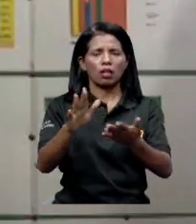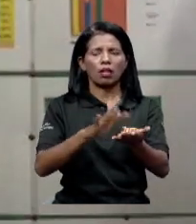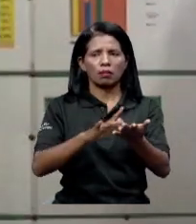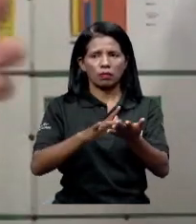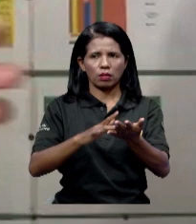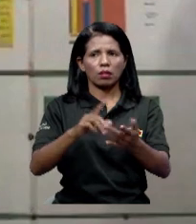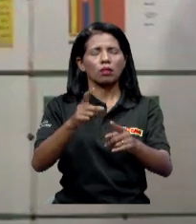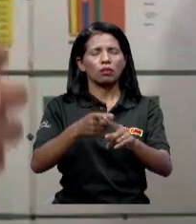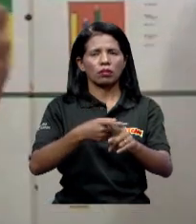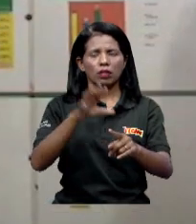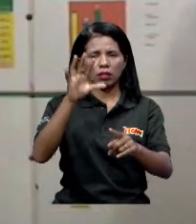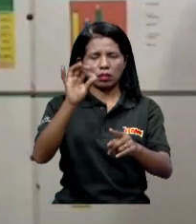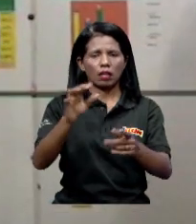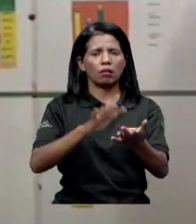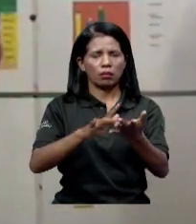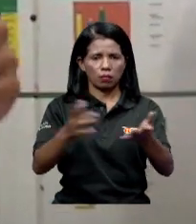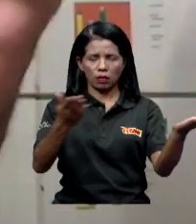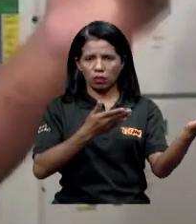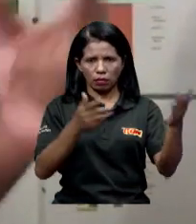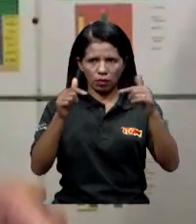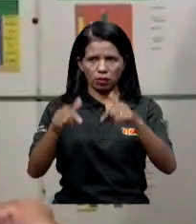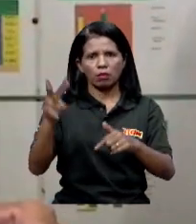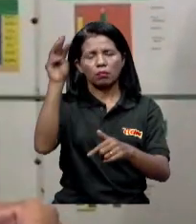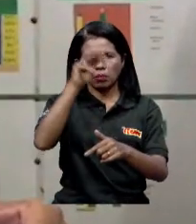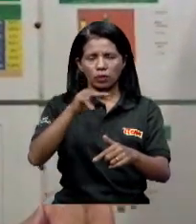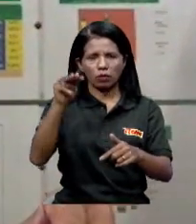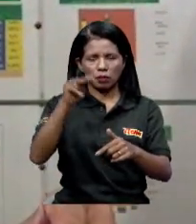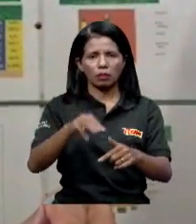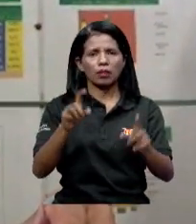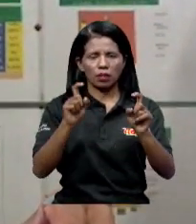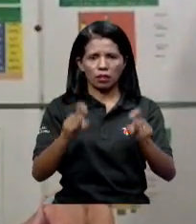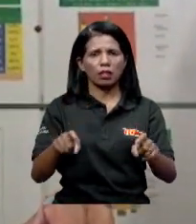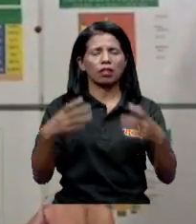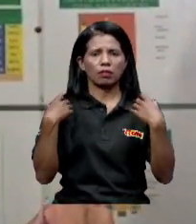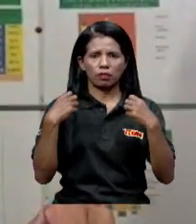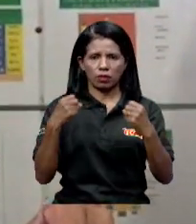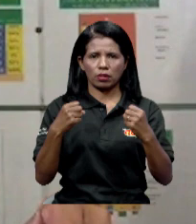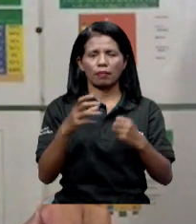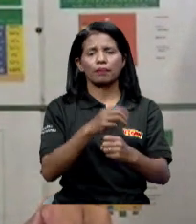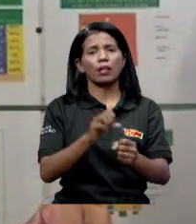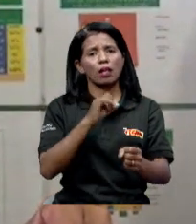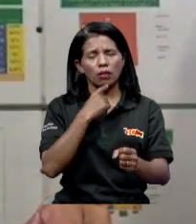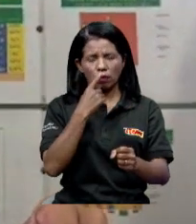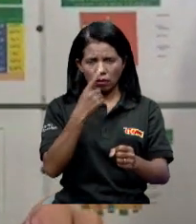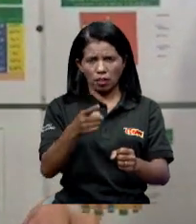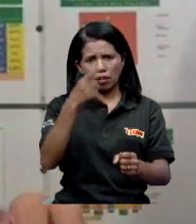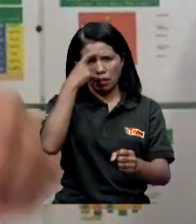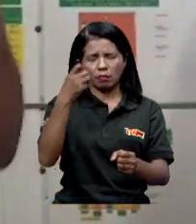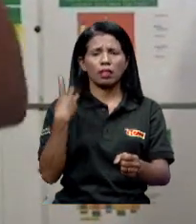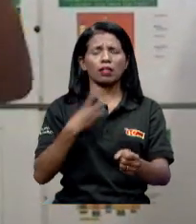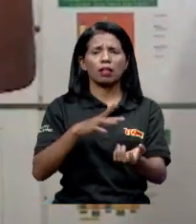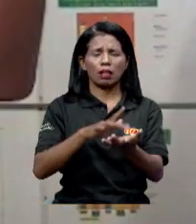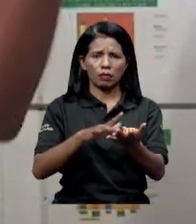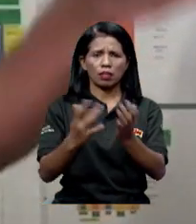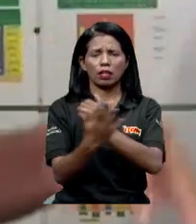fat fulan Sia mak. Pero Aimoruk y monitorizó más tiene fuerza. Ahora recomendamos, tamba y tiene Aimoruk ni mayoría hola y